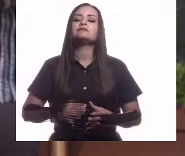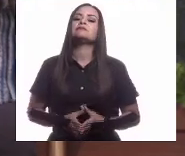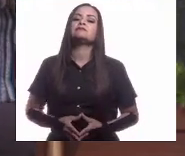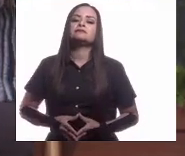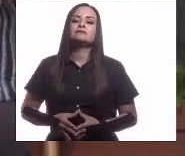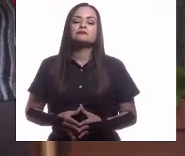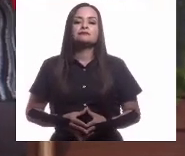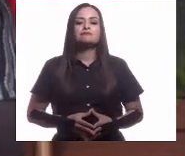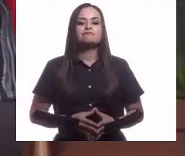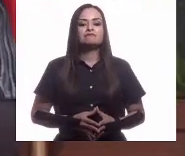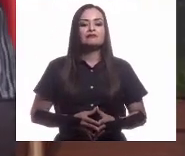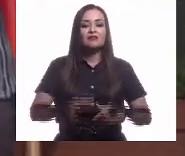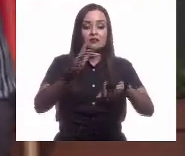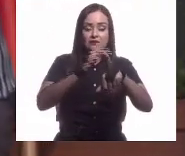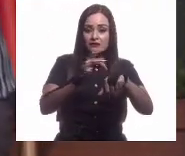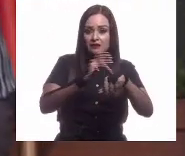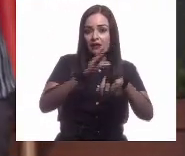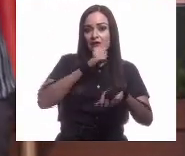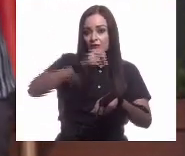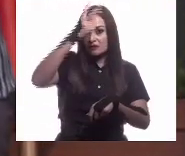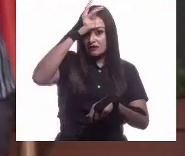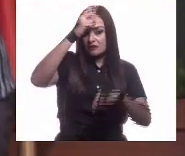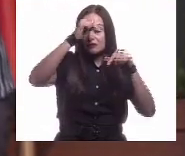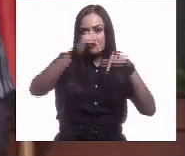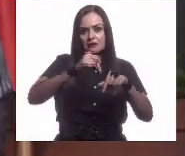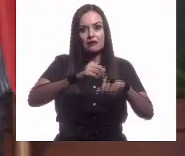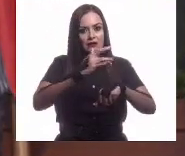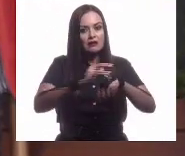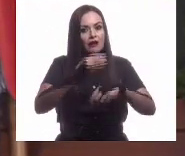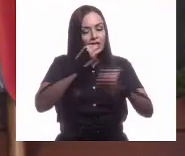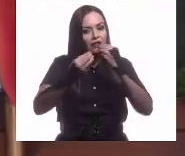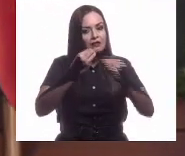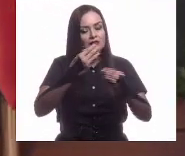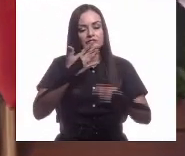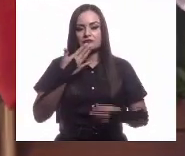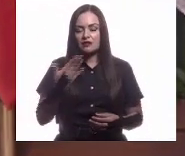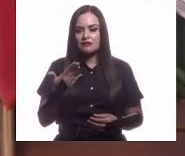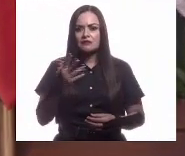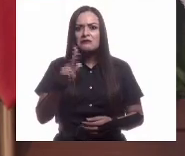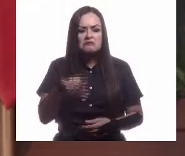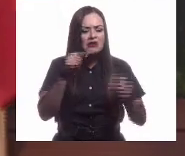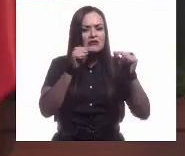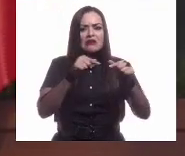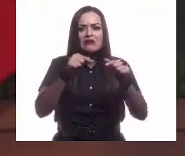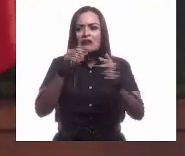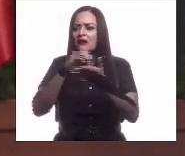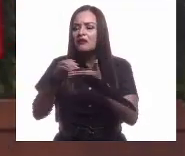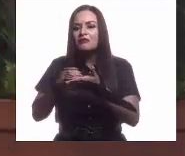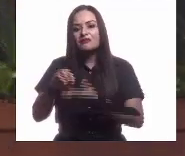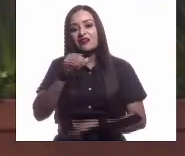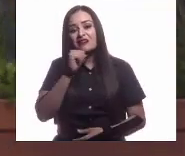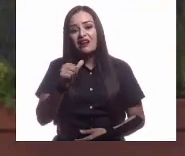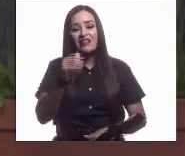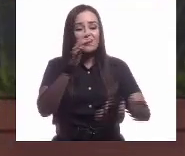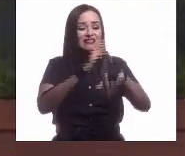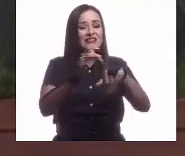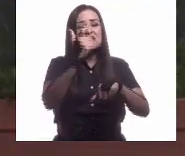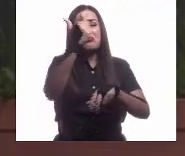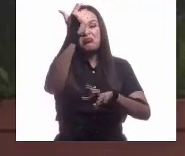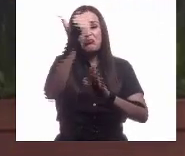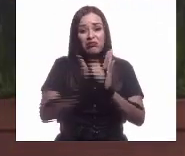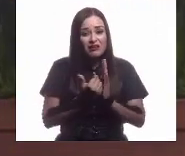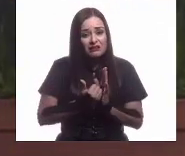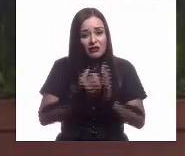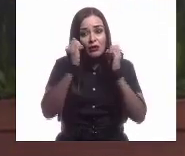pasaba? Producían quesos de cabra o de chivo, muy buenos, pero no tenían compradores para sus quesos, los tenían que vender muy baratos, a veces